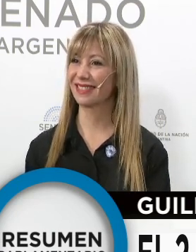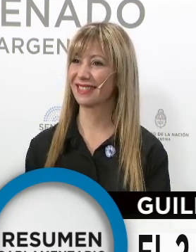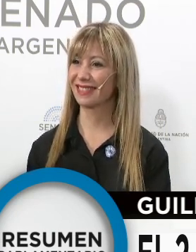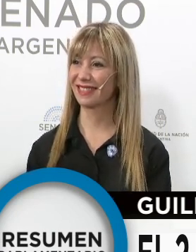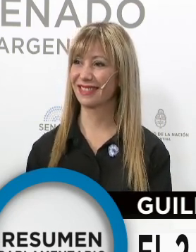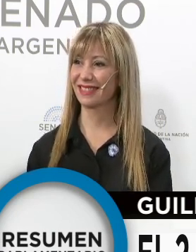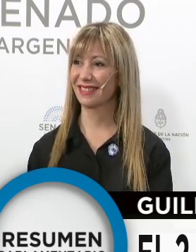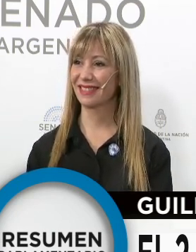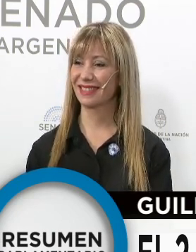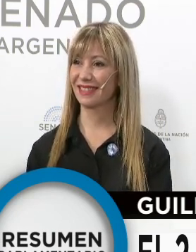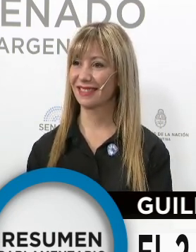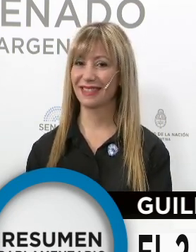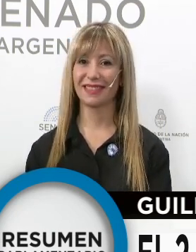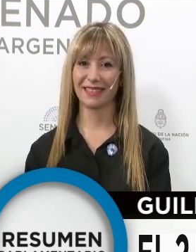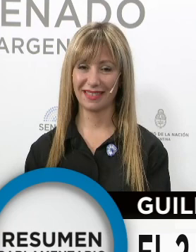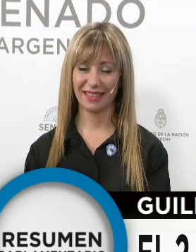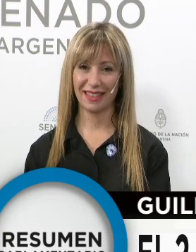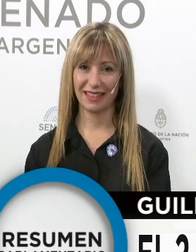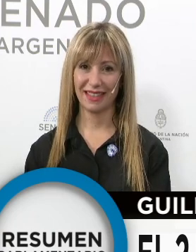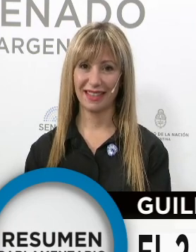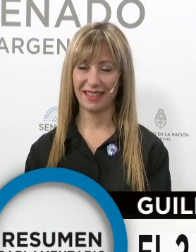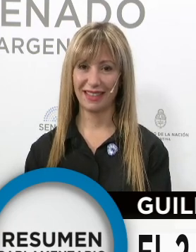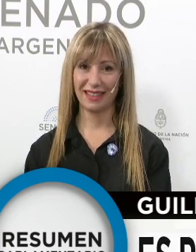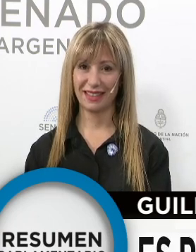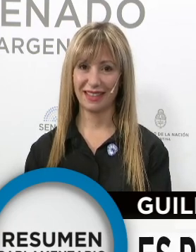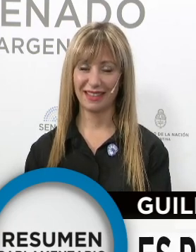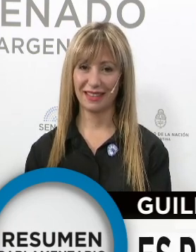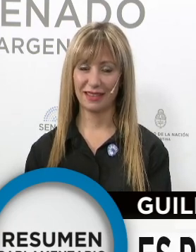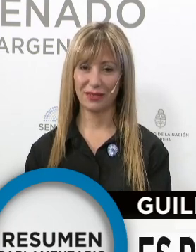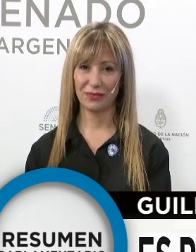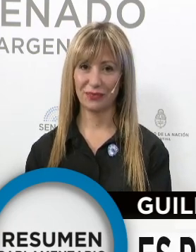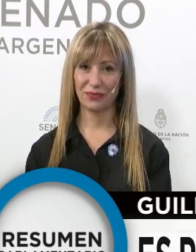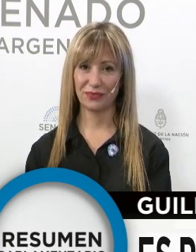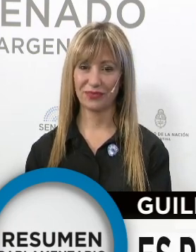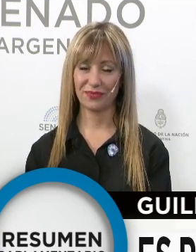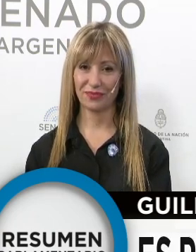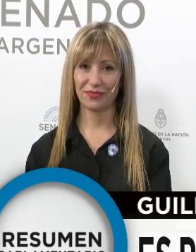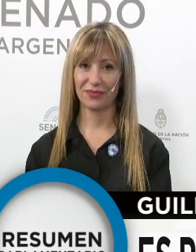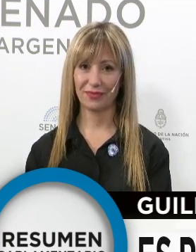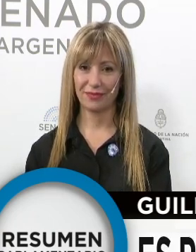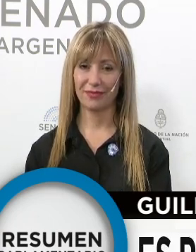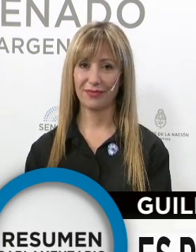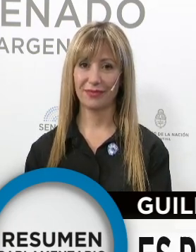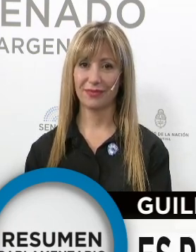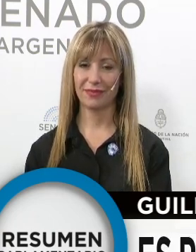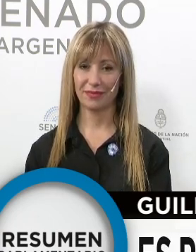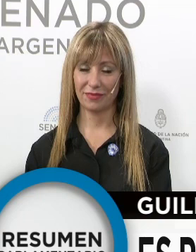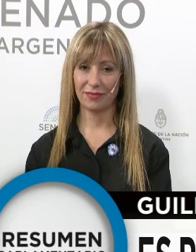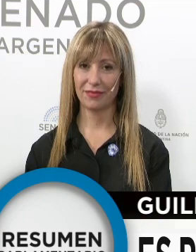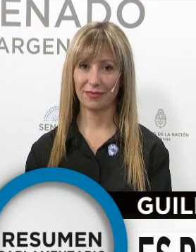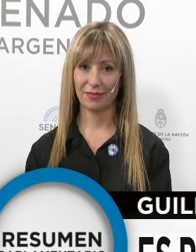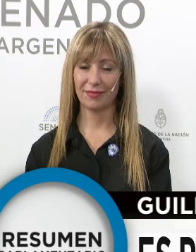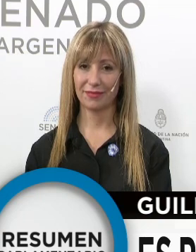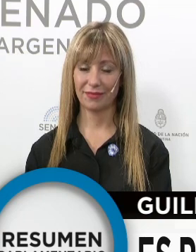y posibilitar contarles qué es lo que hacemos en la comisión y, bueno, en este caso, desde la provincia, donde nos sentimos